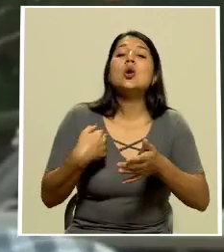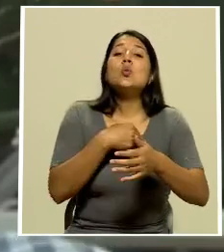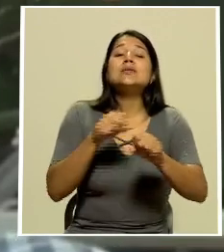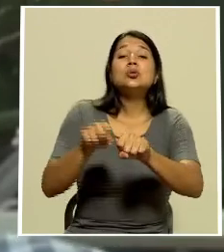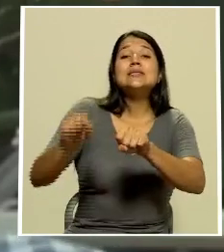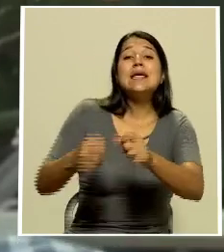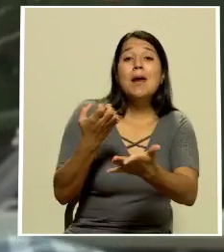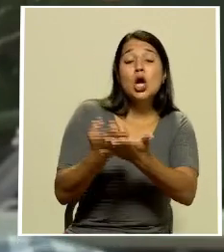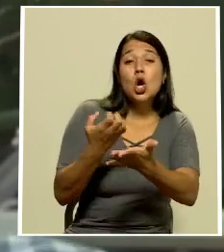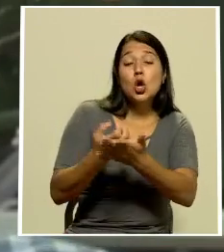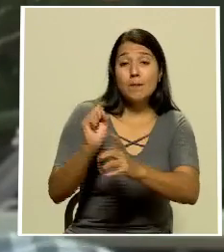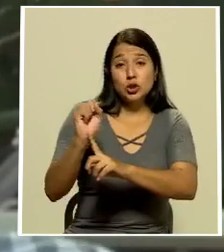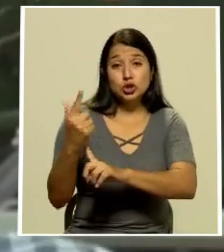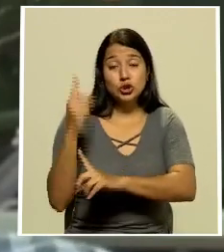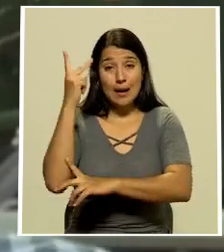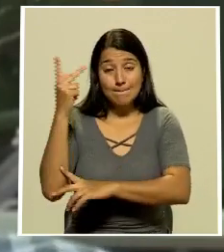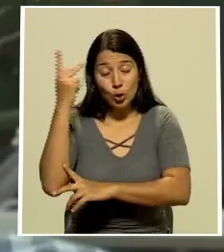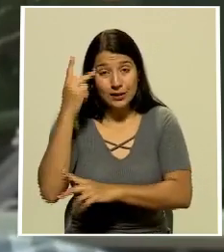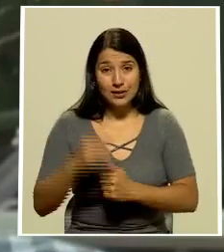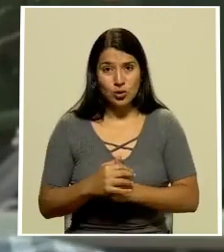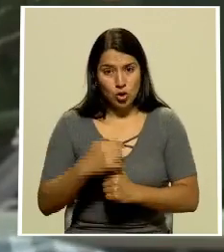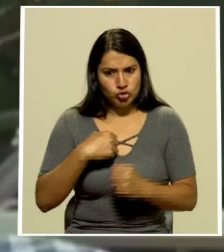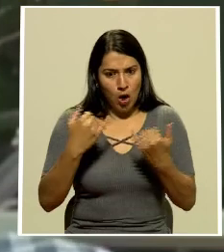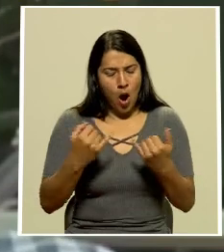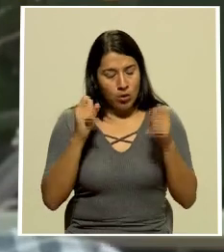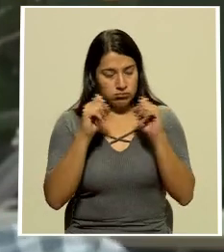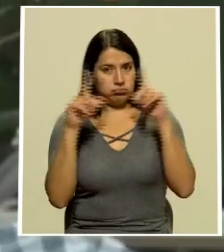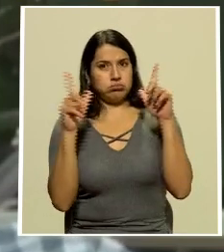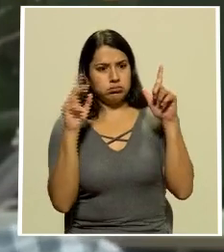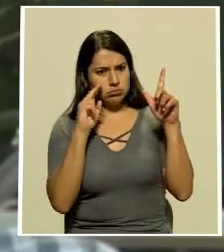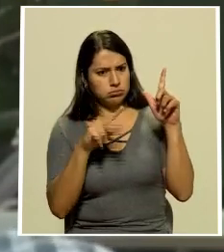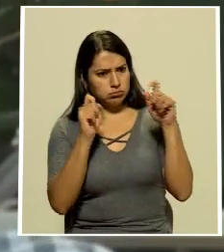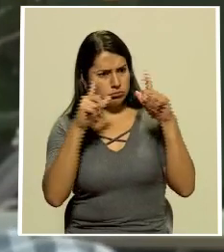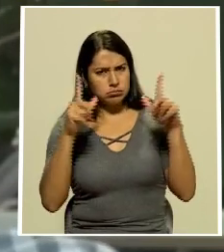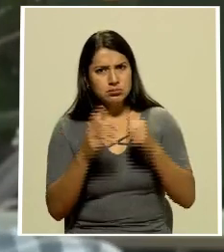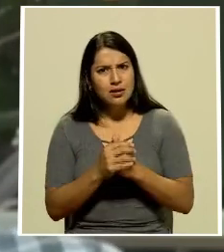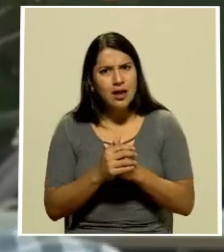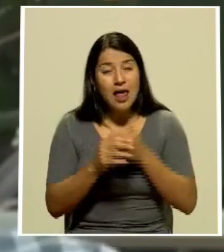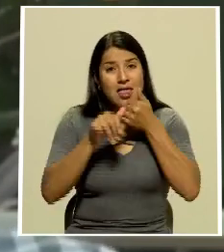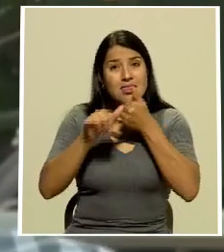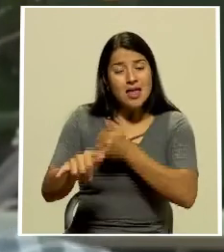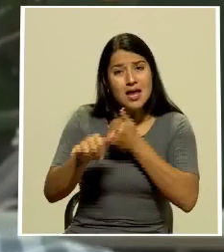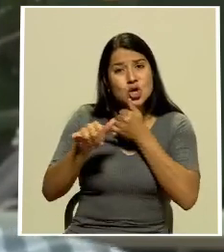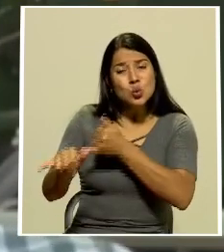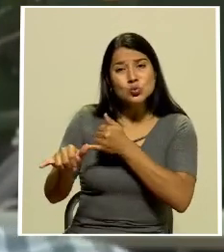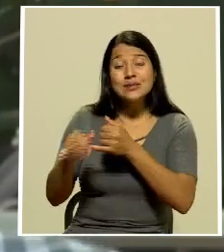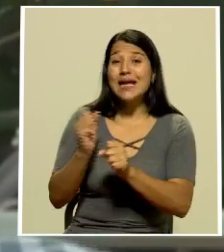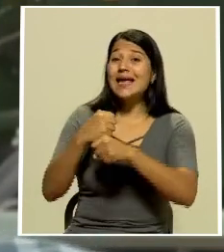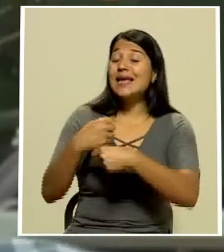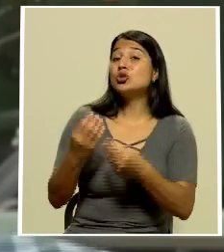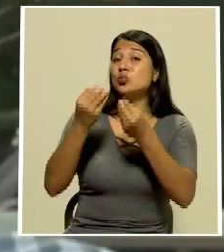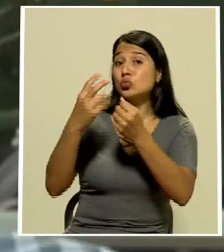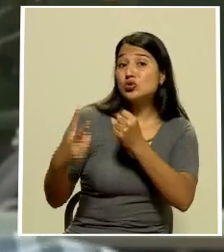político. Me sorprende ver que las valientes denuncias que ha realizado de manera